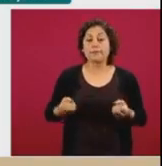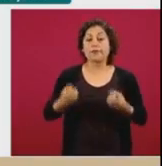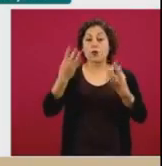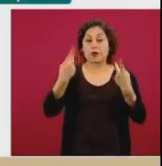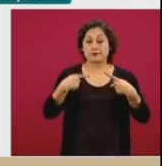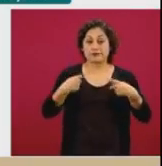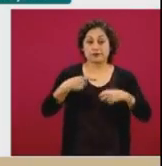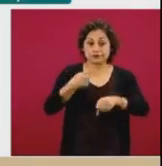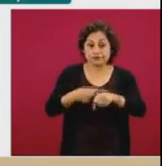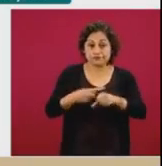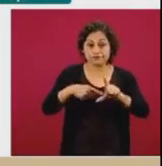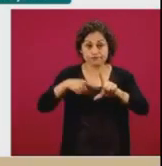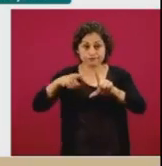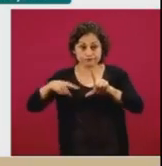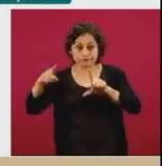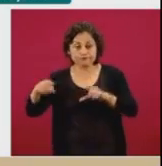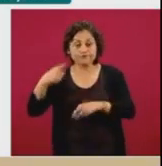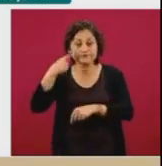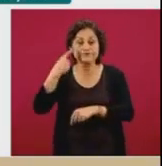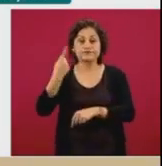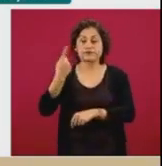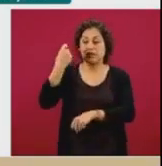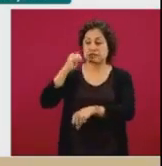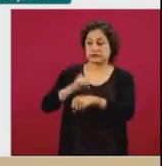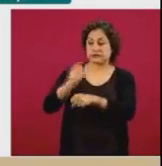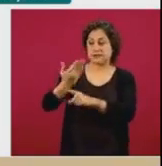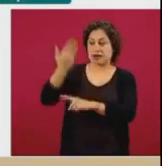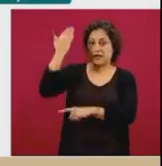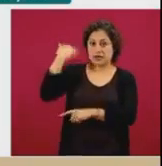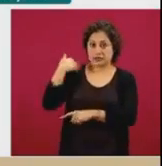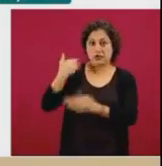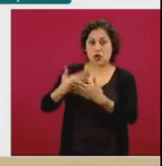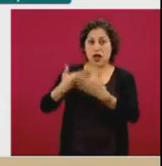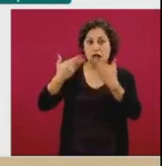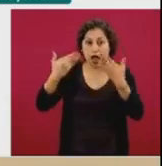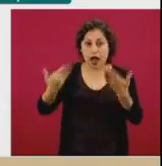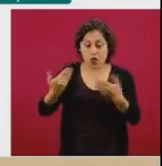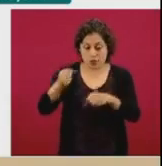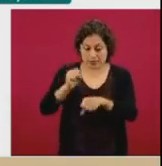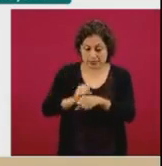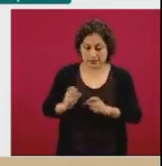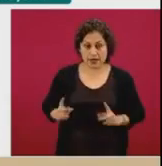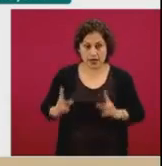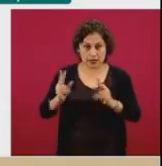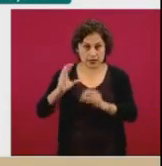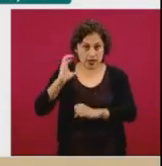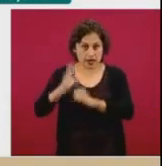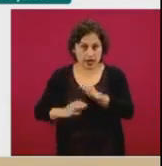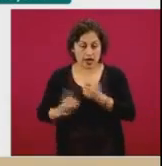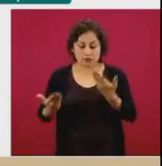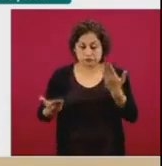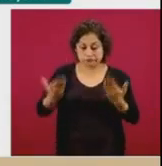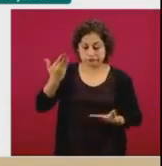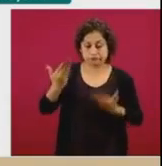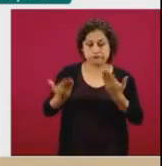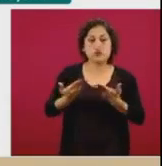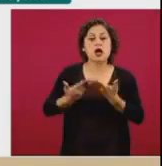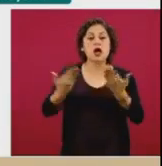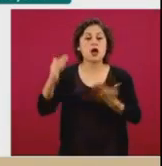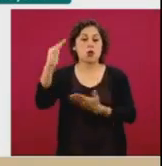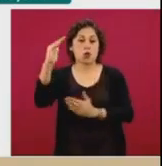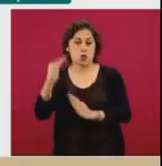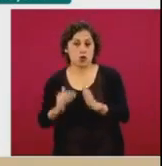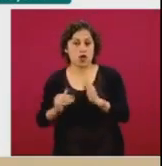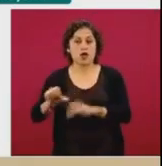vemos que de la semana anterior a la actual, que cierra el día de hoy, tenemos una disminución